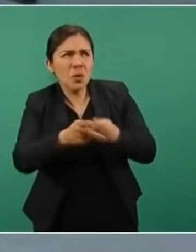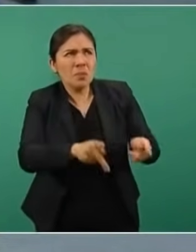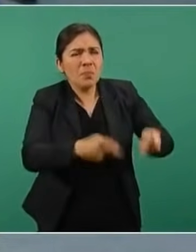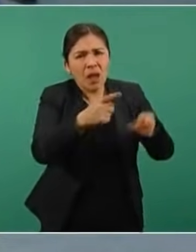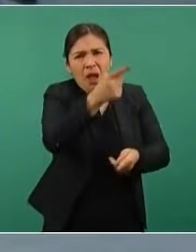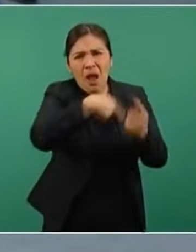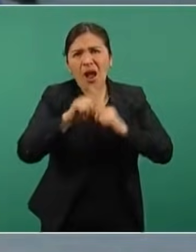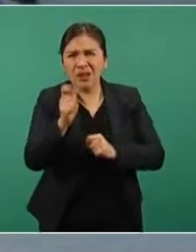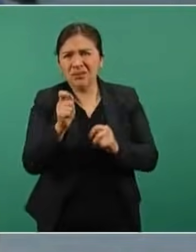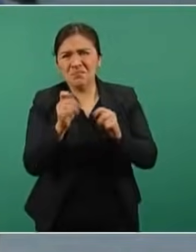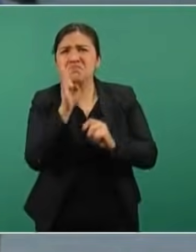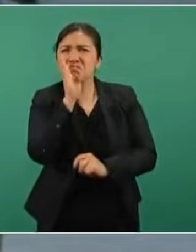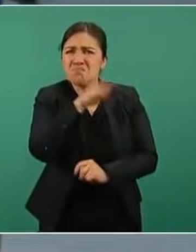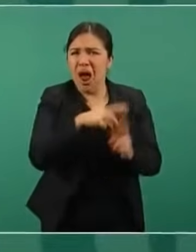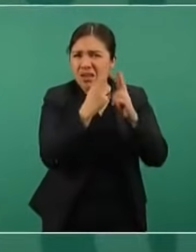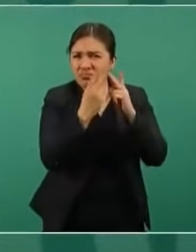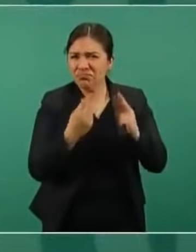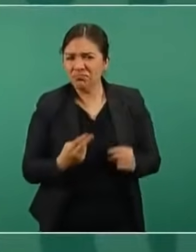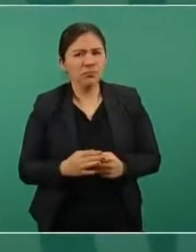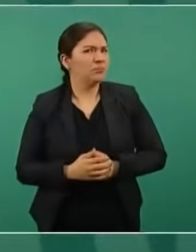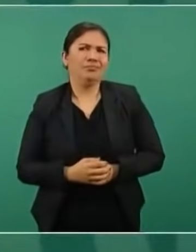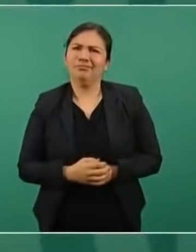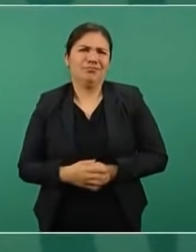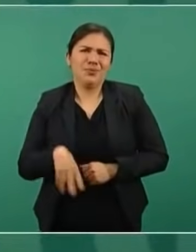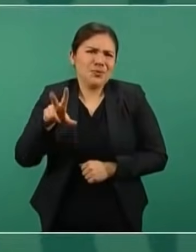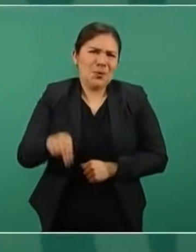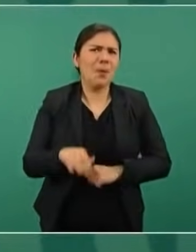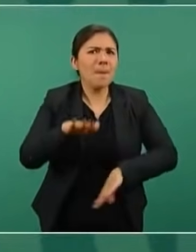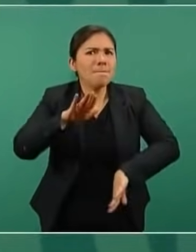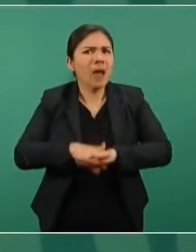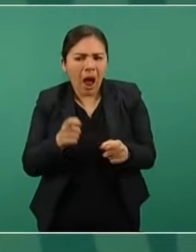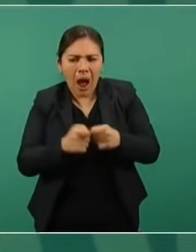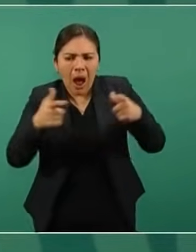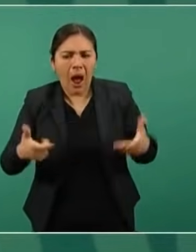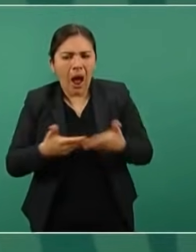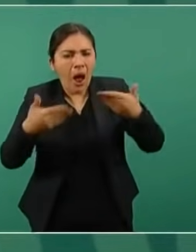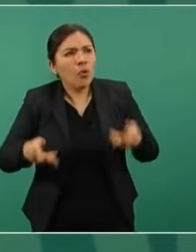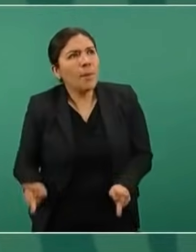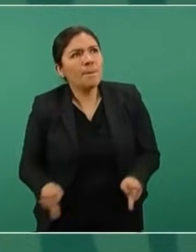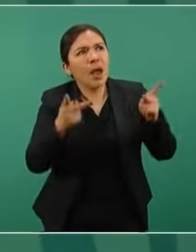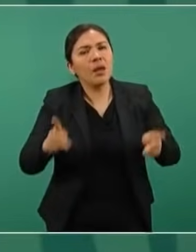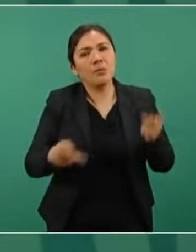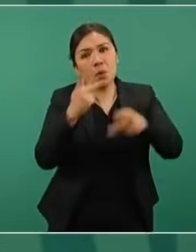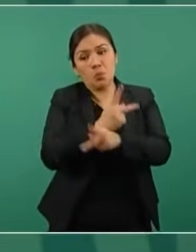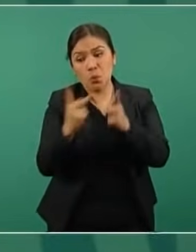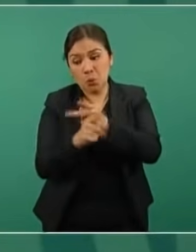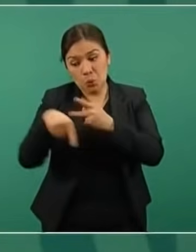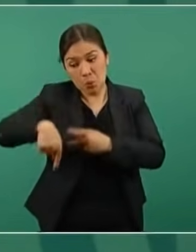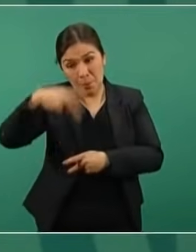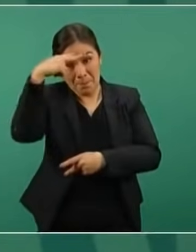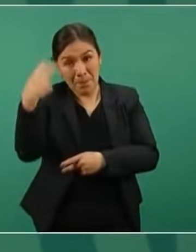términos agrícolas? No, pues está creciendo la exportación de productos de México